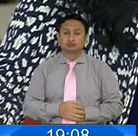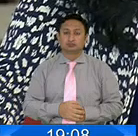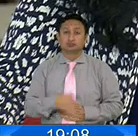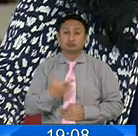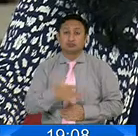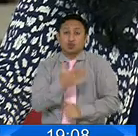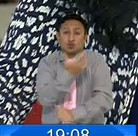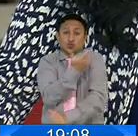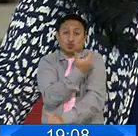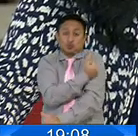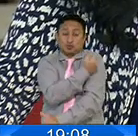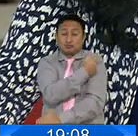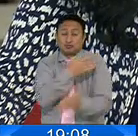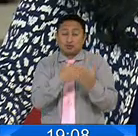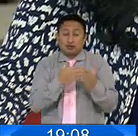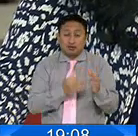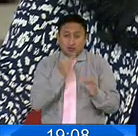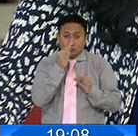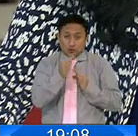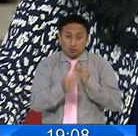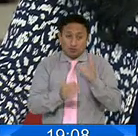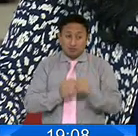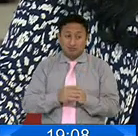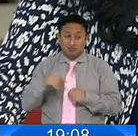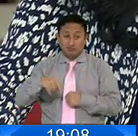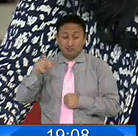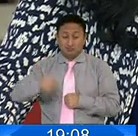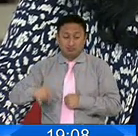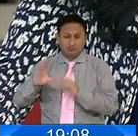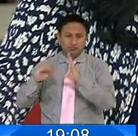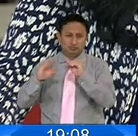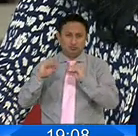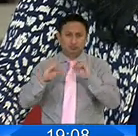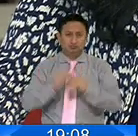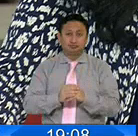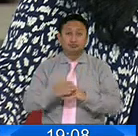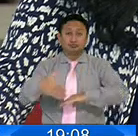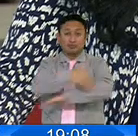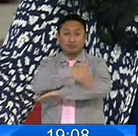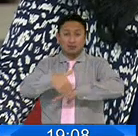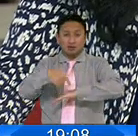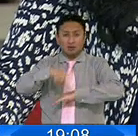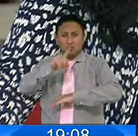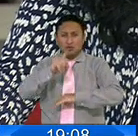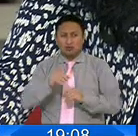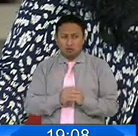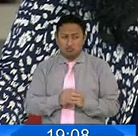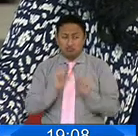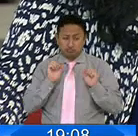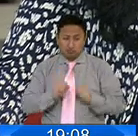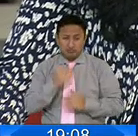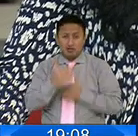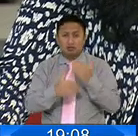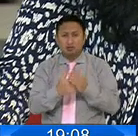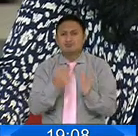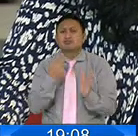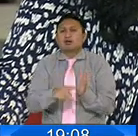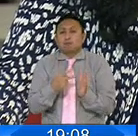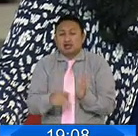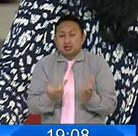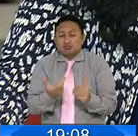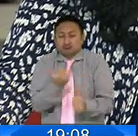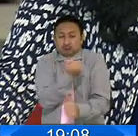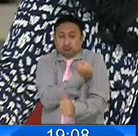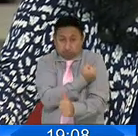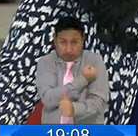Contra el COVID-19 genera rumores y dudas en la sociedad. En las calles se debate las posibles consecuencias que tendría la vacuna. Sin